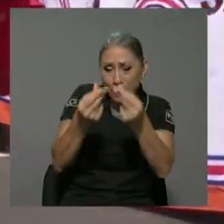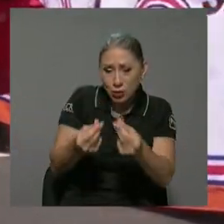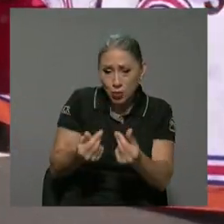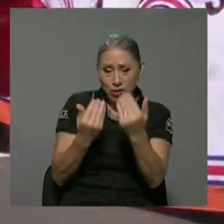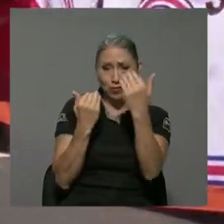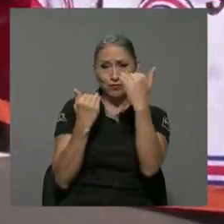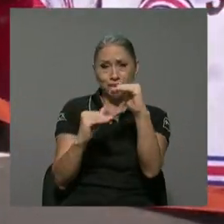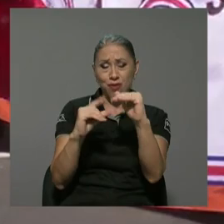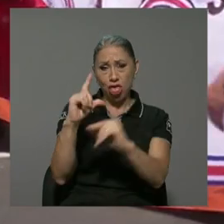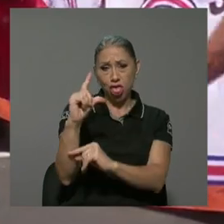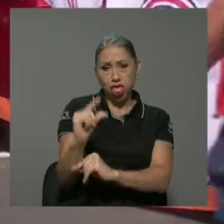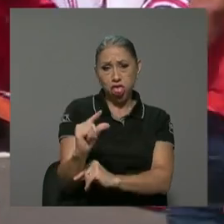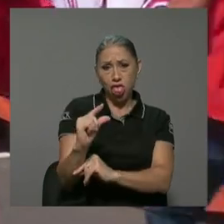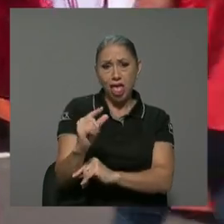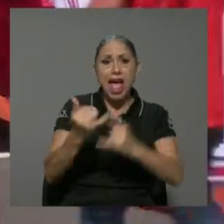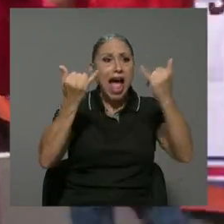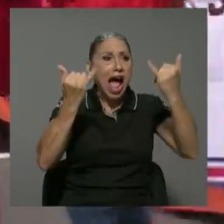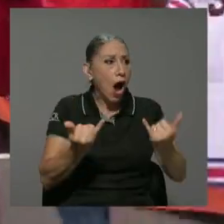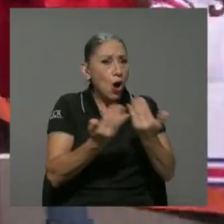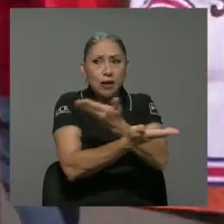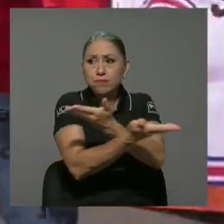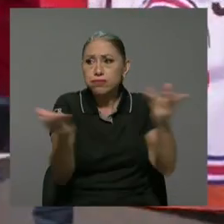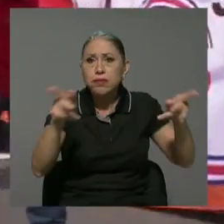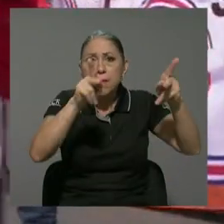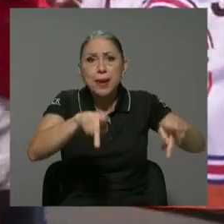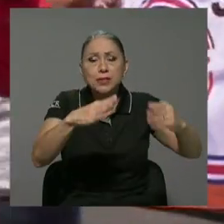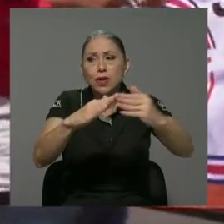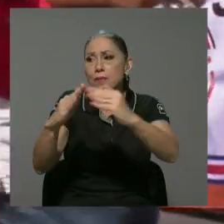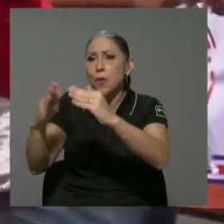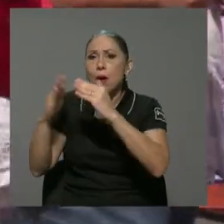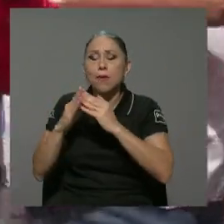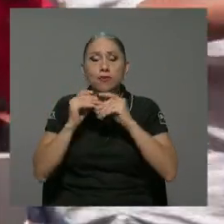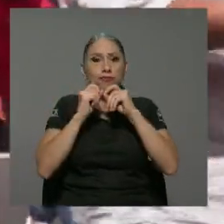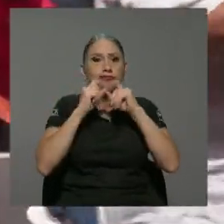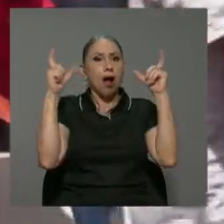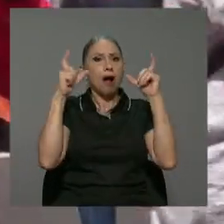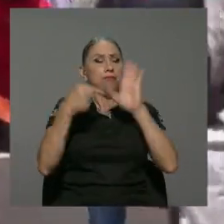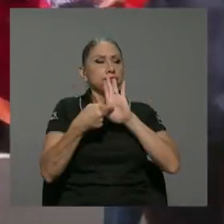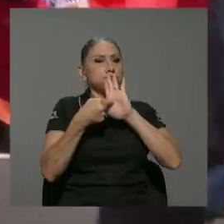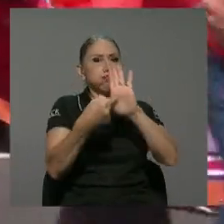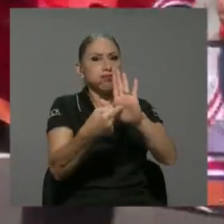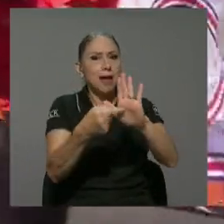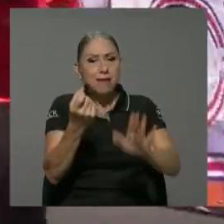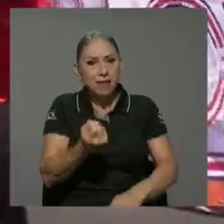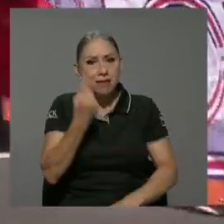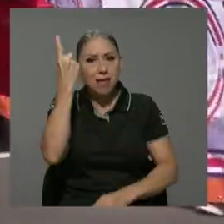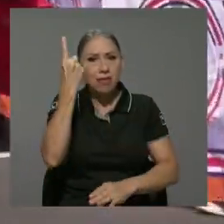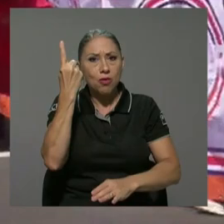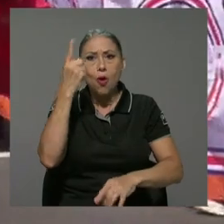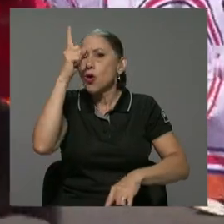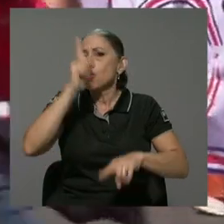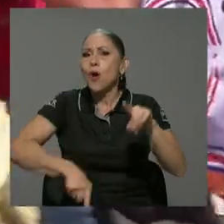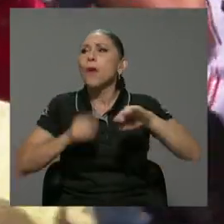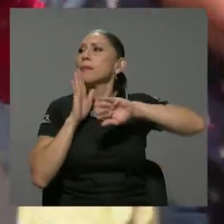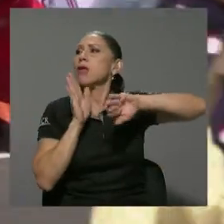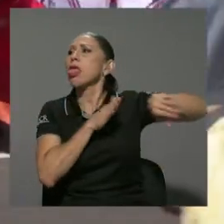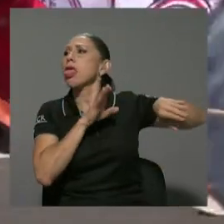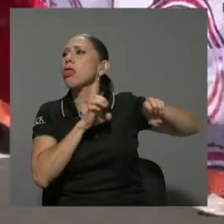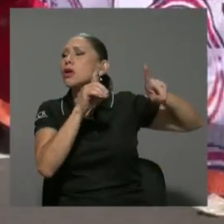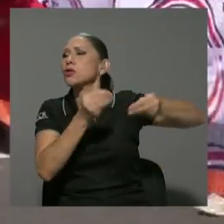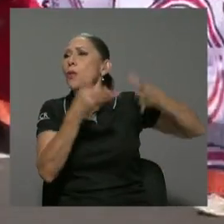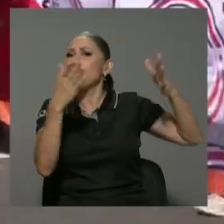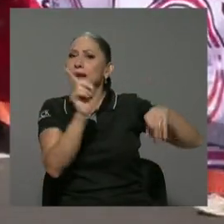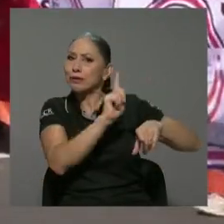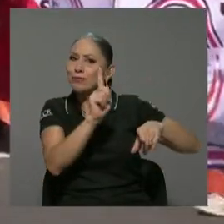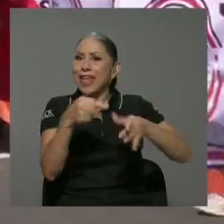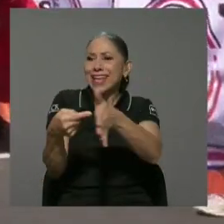aquí, hoy el pueblo está despertando, está entendiendo que la educación pública no la podemos dejar abandonada, que es exigirle a este gobierno